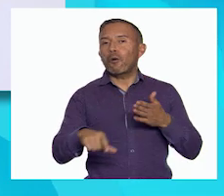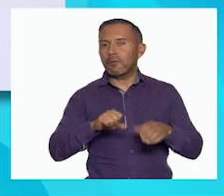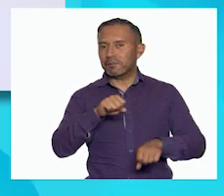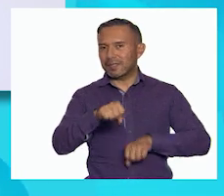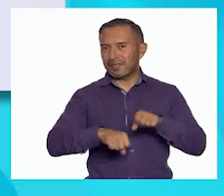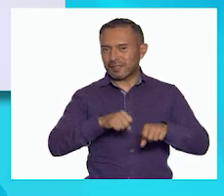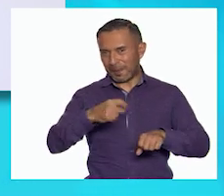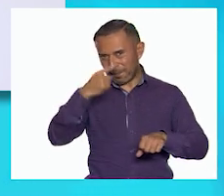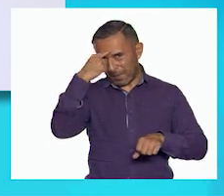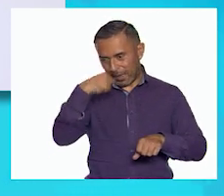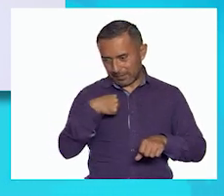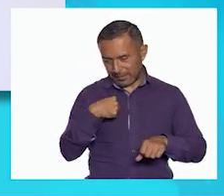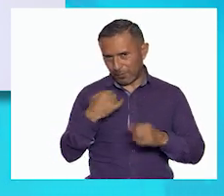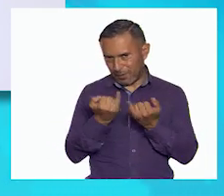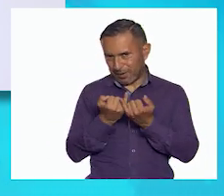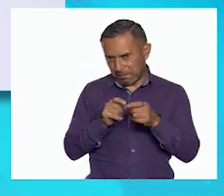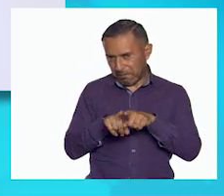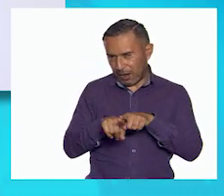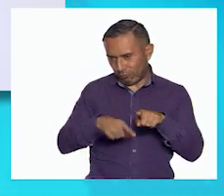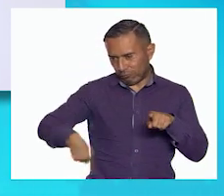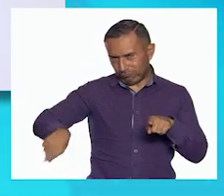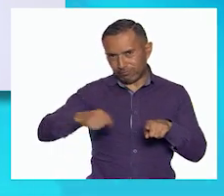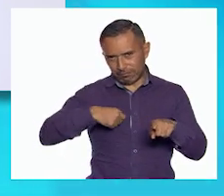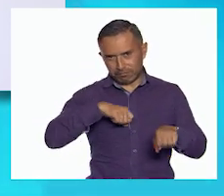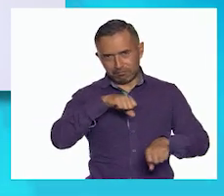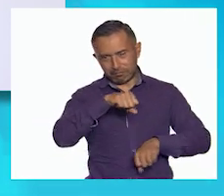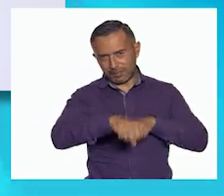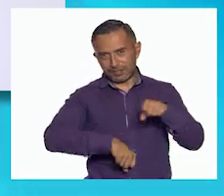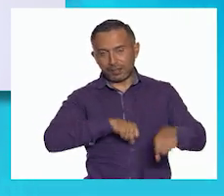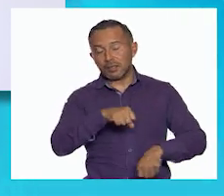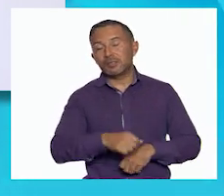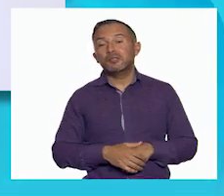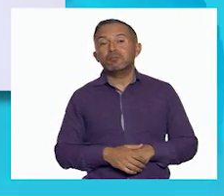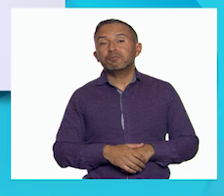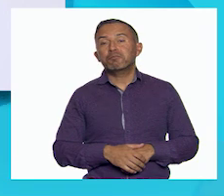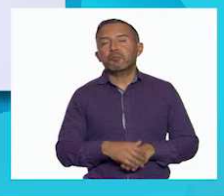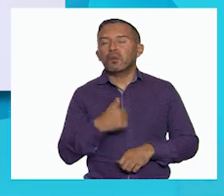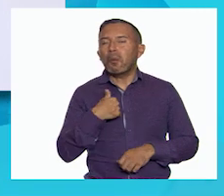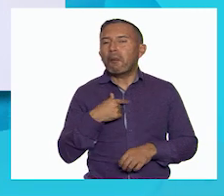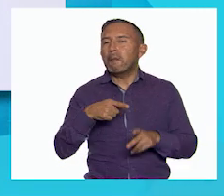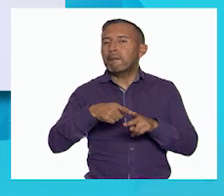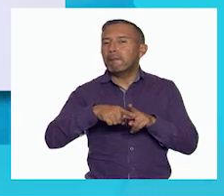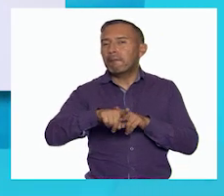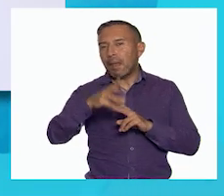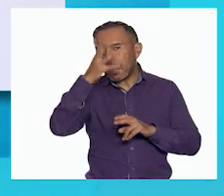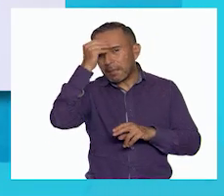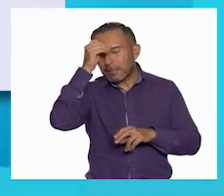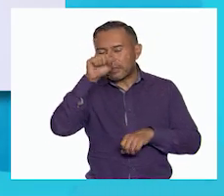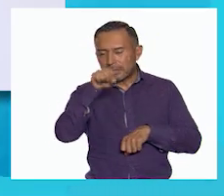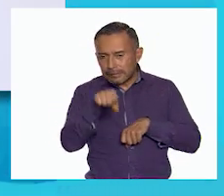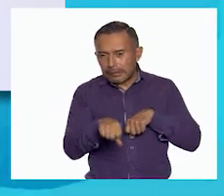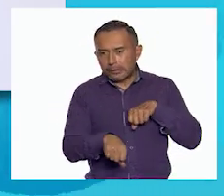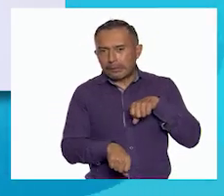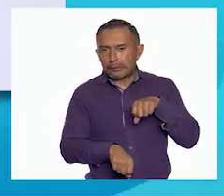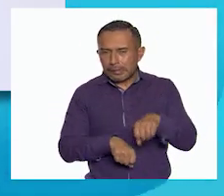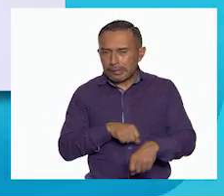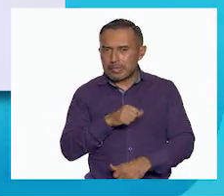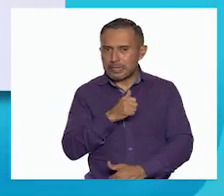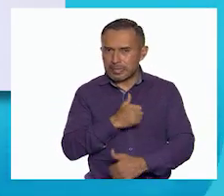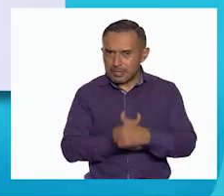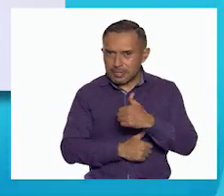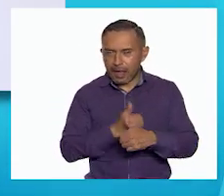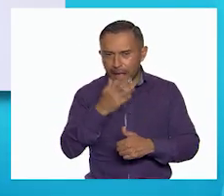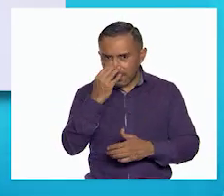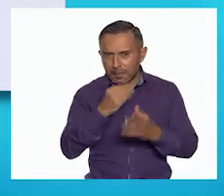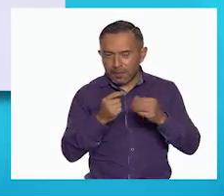mis hermanos y para mí. Y yo estaba apenas aprendiendo a andar en ella, pero una vez que aprendí, pues me gustaba